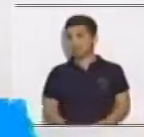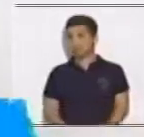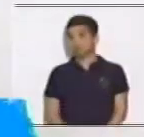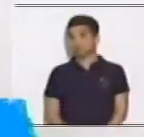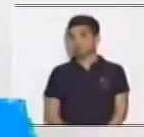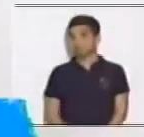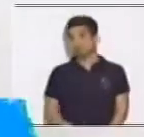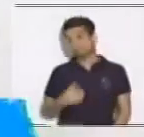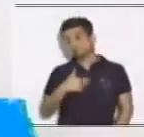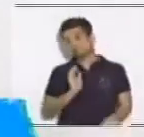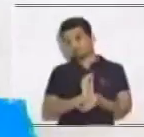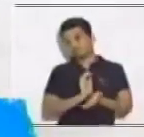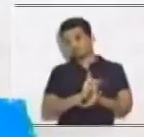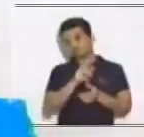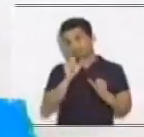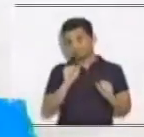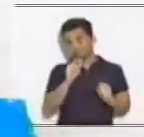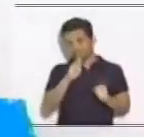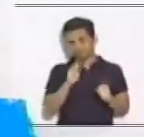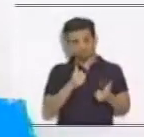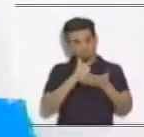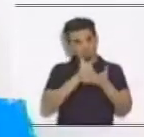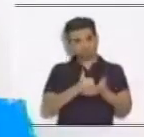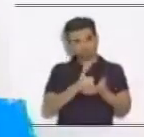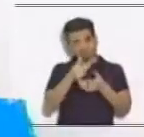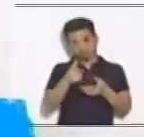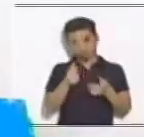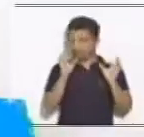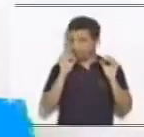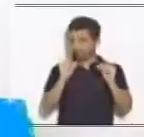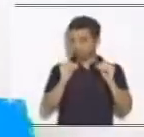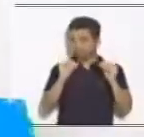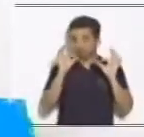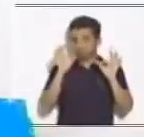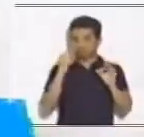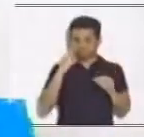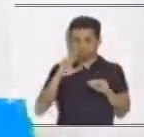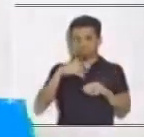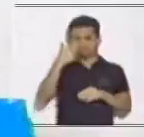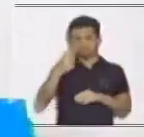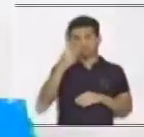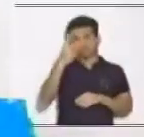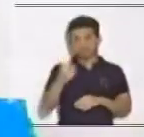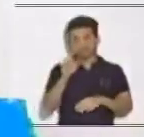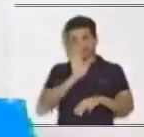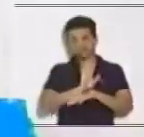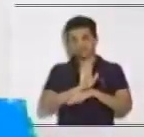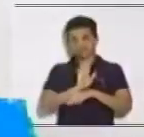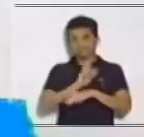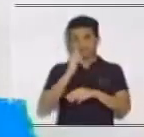Espero que sea de mucha ayuda esta clase del día de hoy. Los esperamos en la próxima